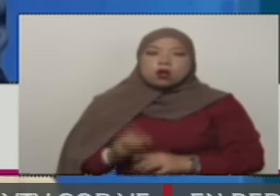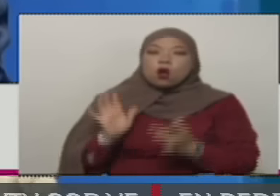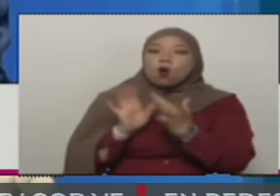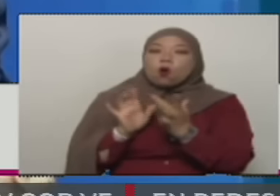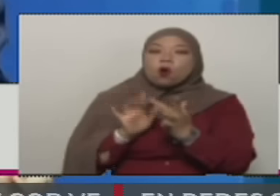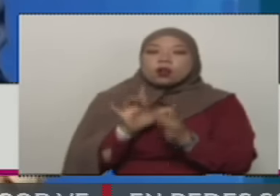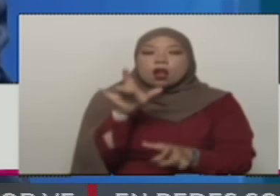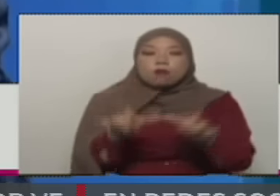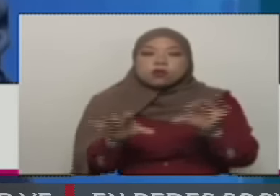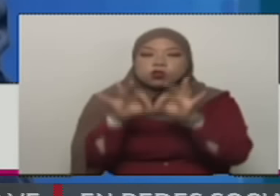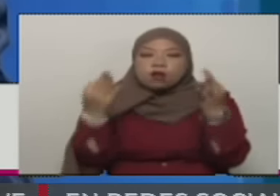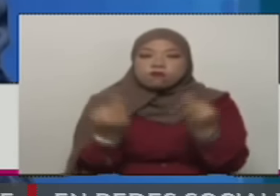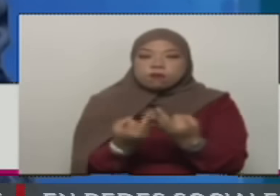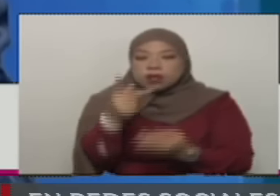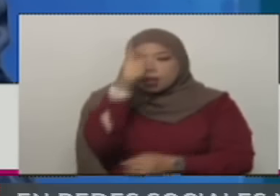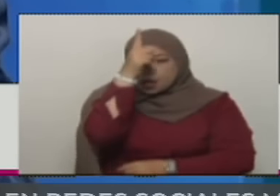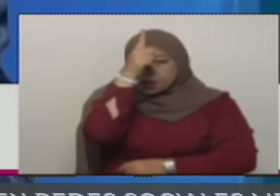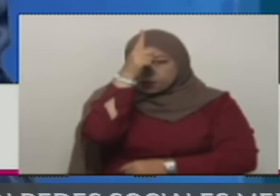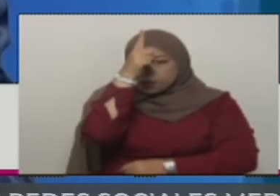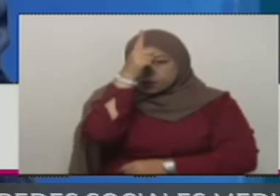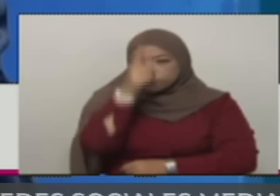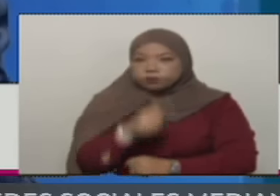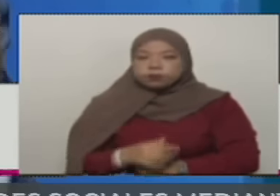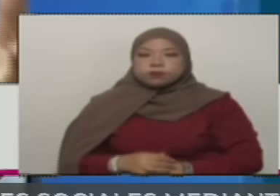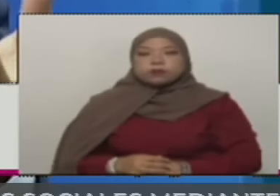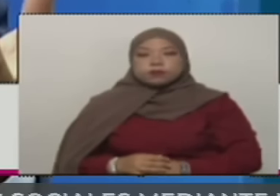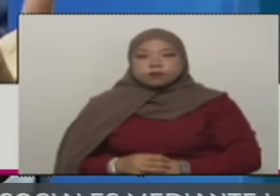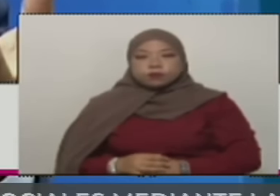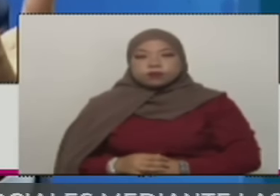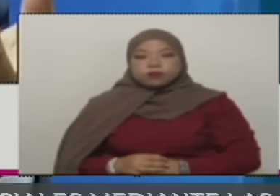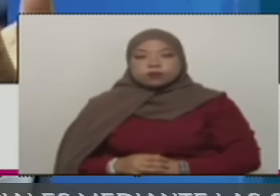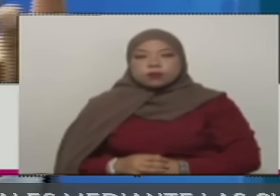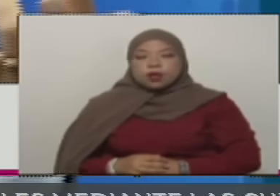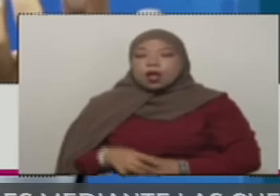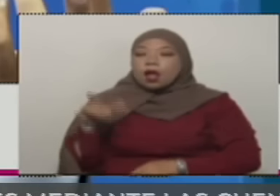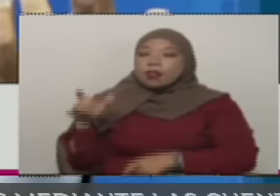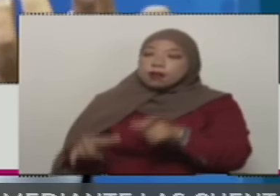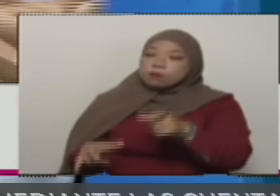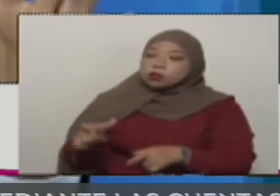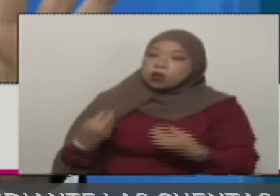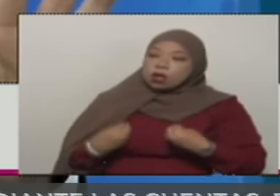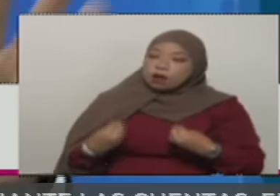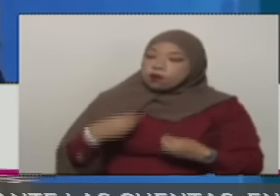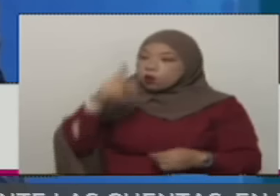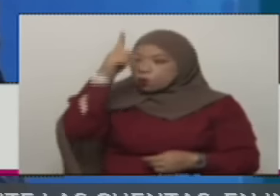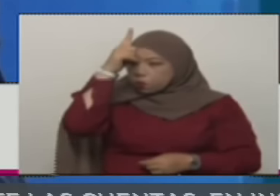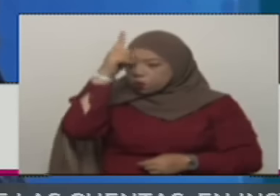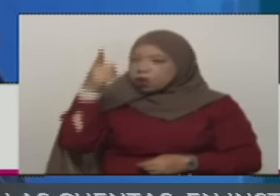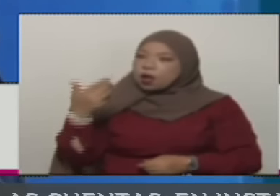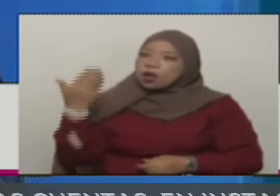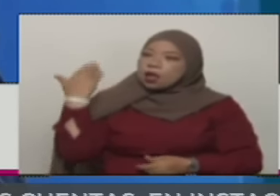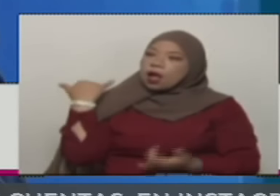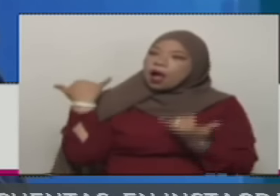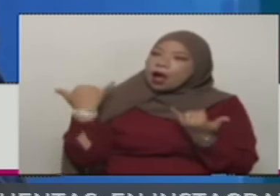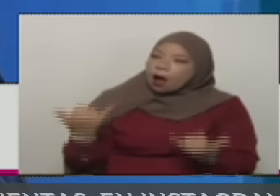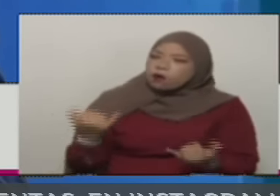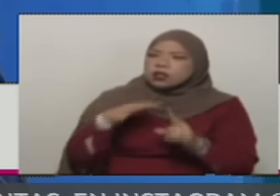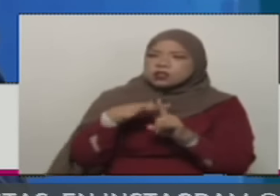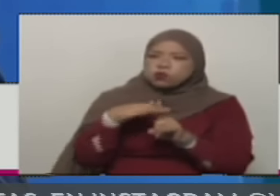muchas familias alemanas. Y ellas me explicaron, por ejemplo, en Alemania, en la época, no sé ahora, porque en Alemania